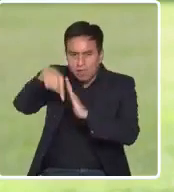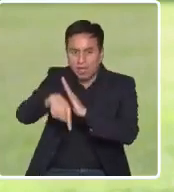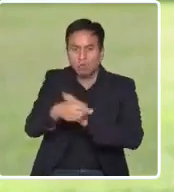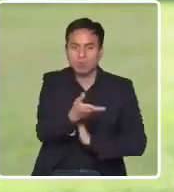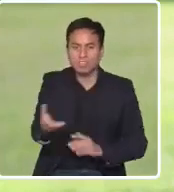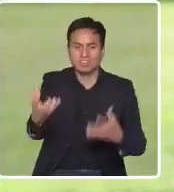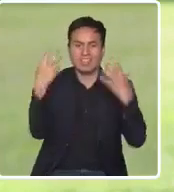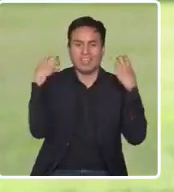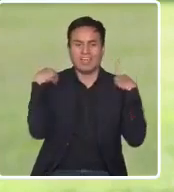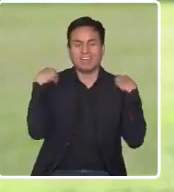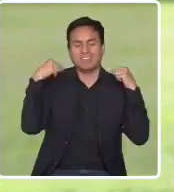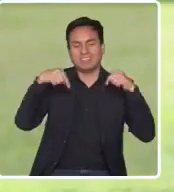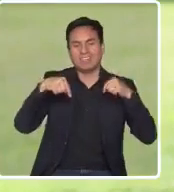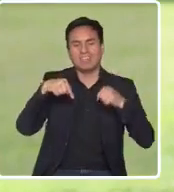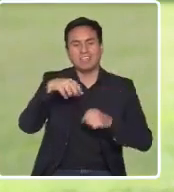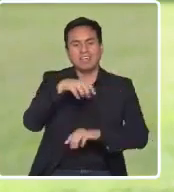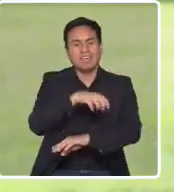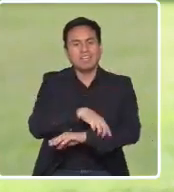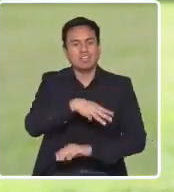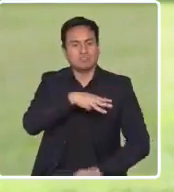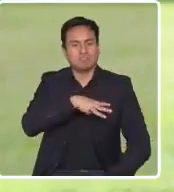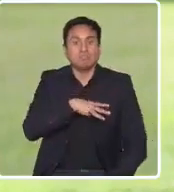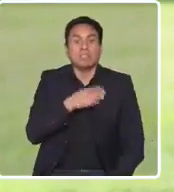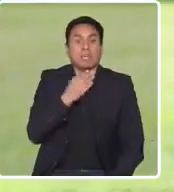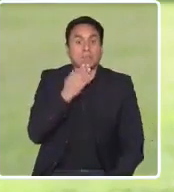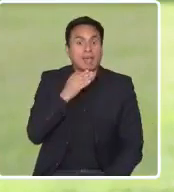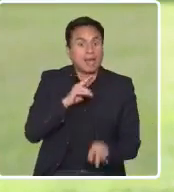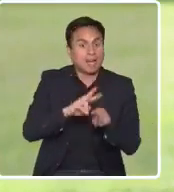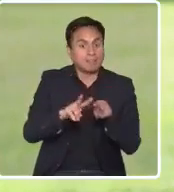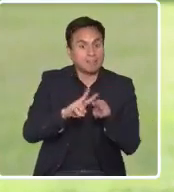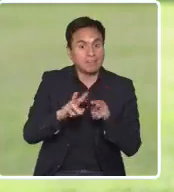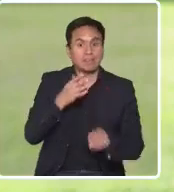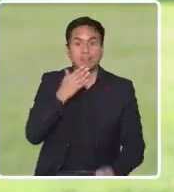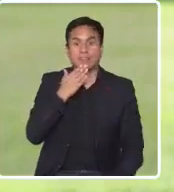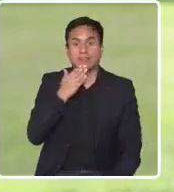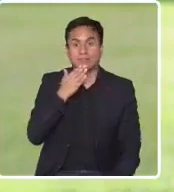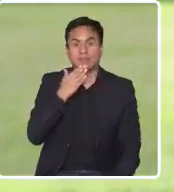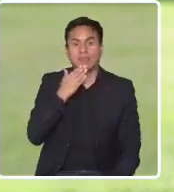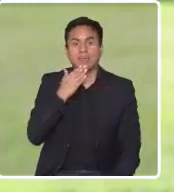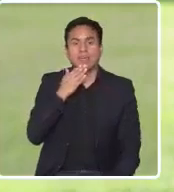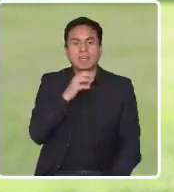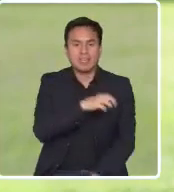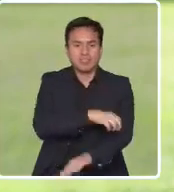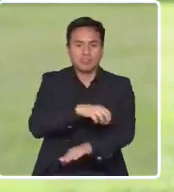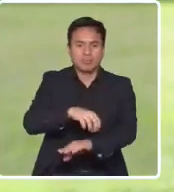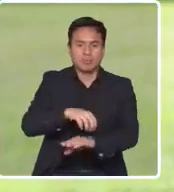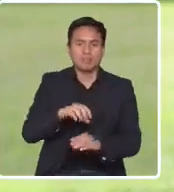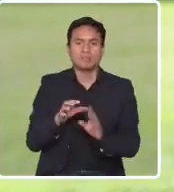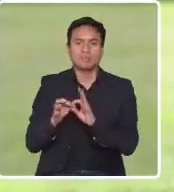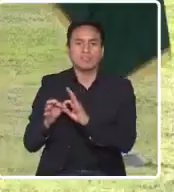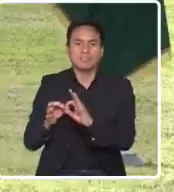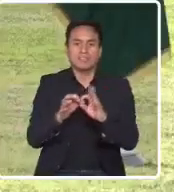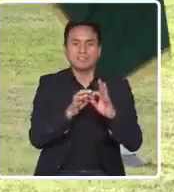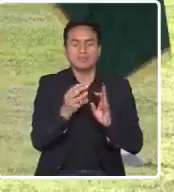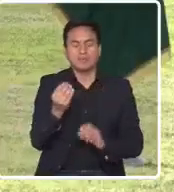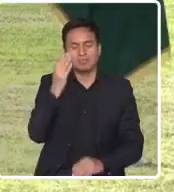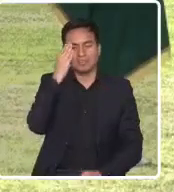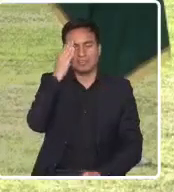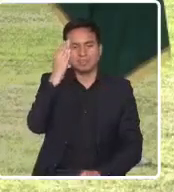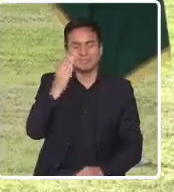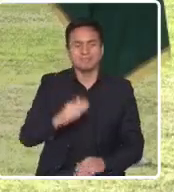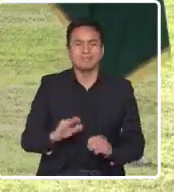ustedes van a encabezar aquí en la región metropolitana, pero que también vamos a desarrollar en las regiones de nuestro país. Muchas gracias. Buenos días.